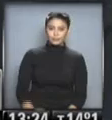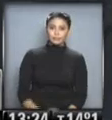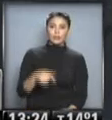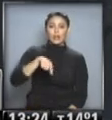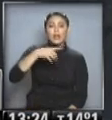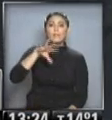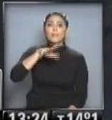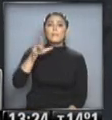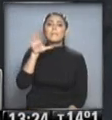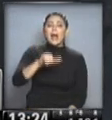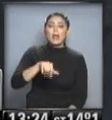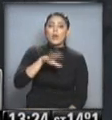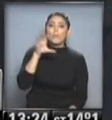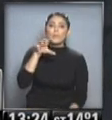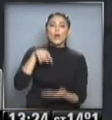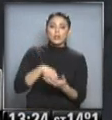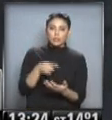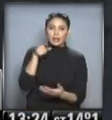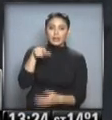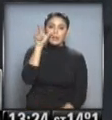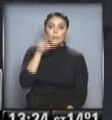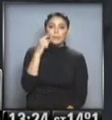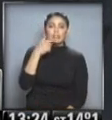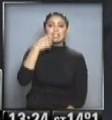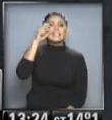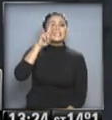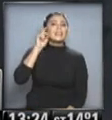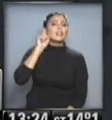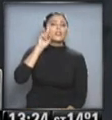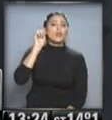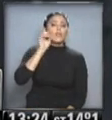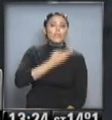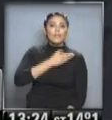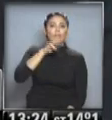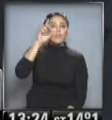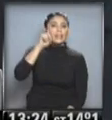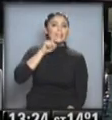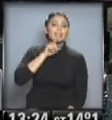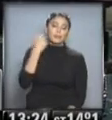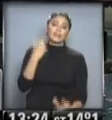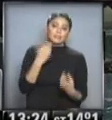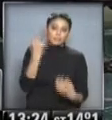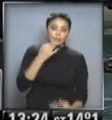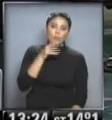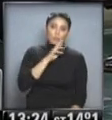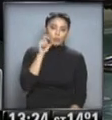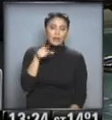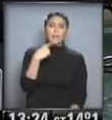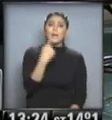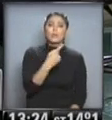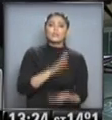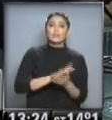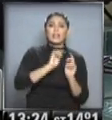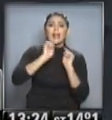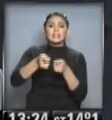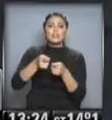merlo en la provincia de Buenos Aires allí Desde allí nos escribe Sergio Gustavo freitas su mujer en realidad debora pregunta por el aumento de asignaciones